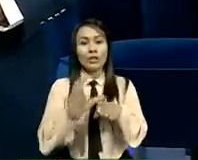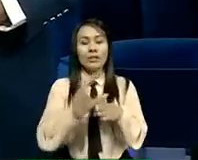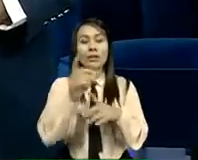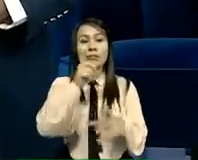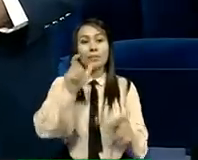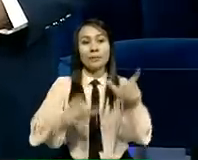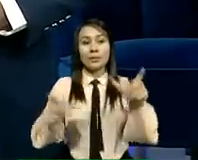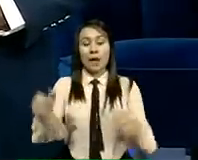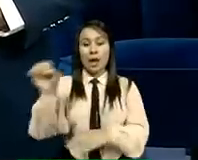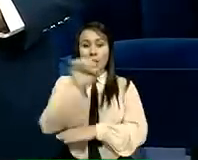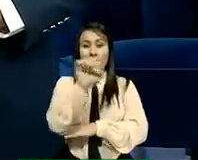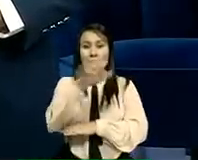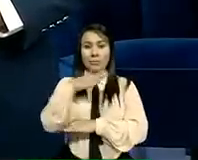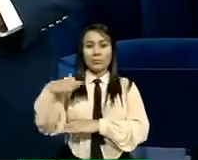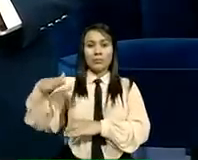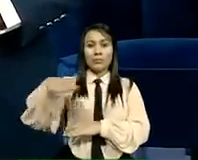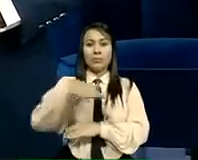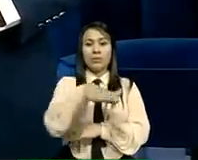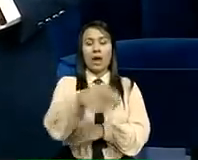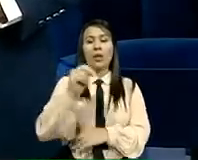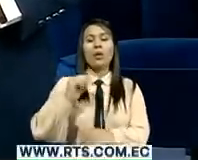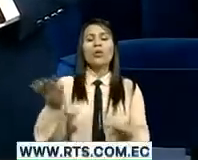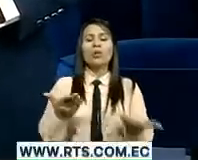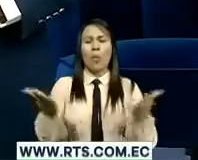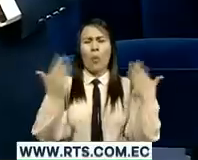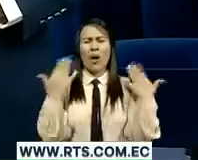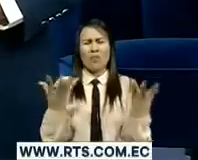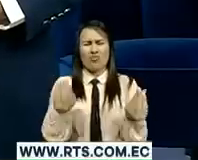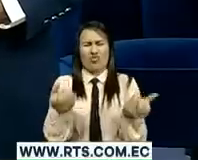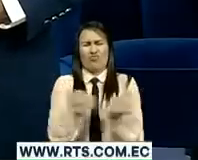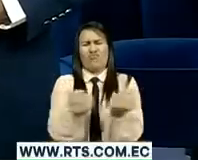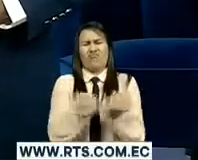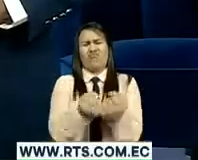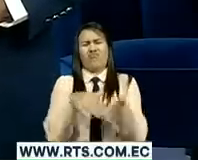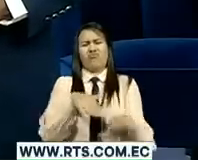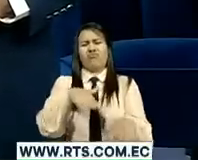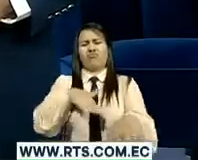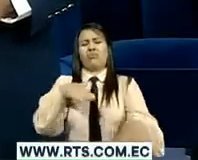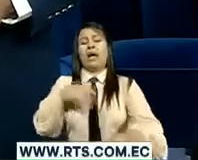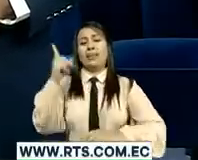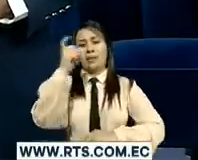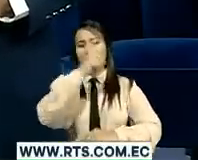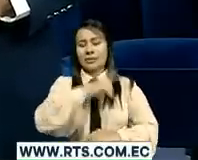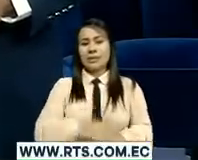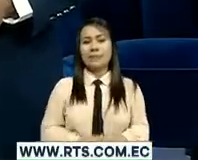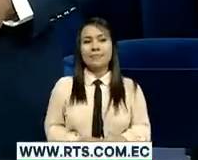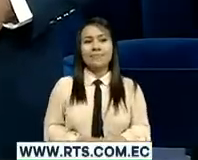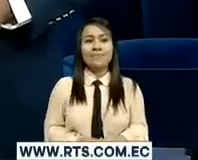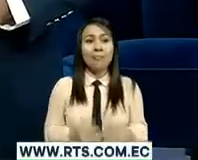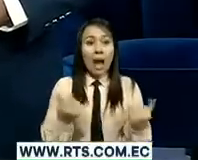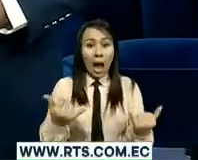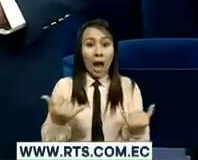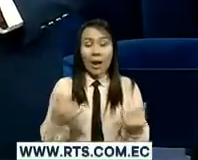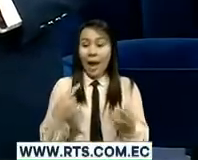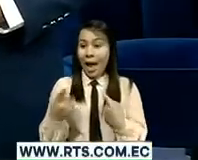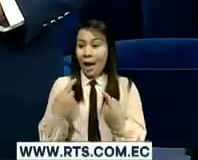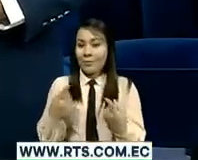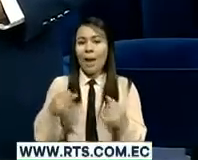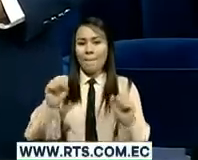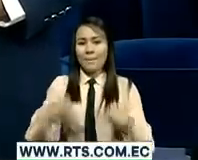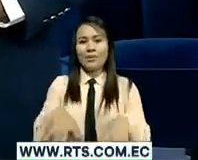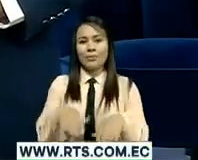transita, sobre todo en el sector de la ciudad de Guayaquil, donde hay mucha congestión vehicular. Ahí está. Entonces, harán compartidos ya los carriles